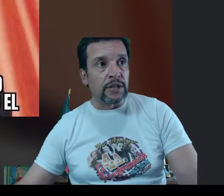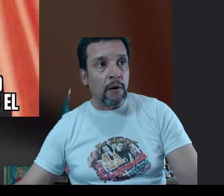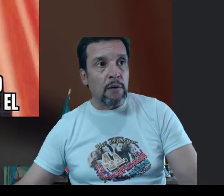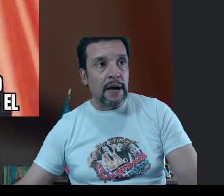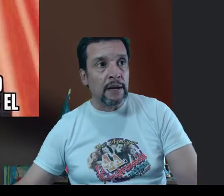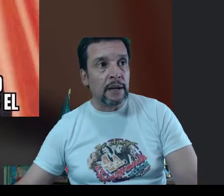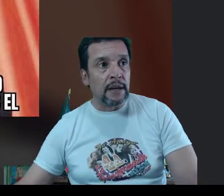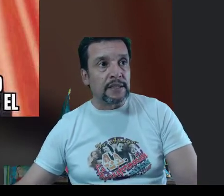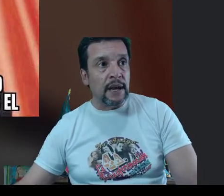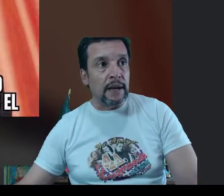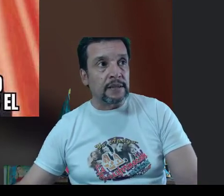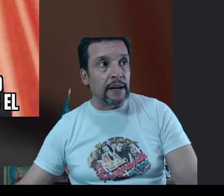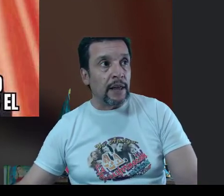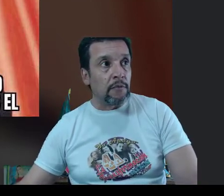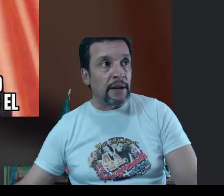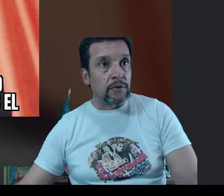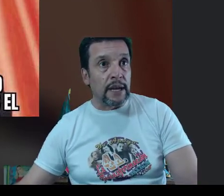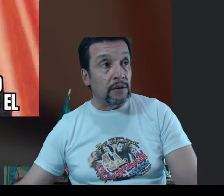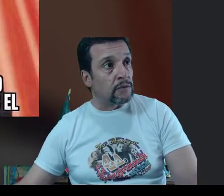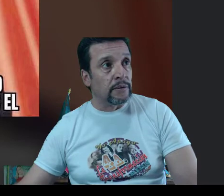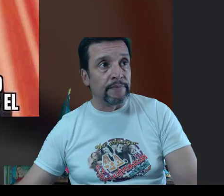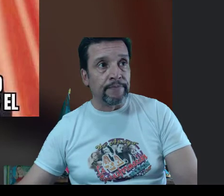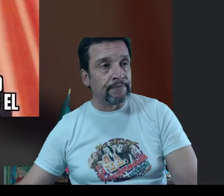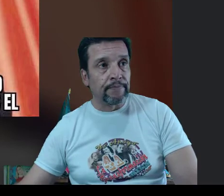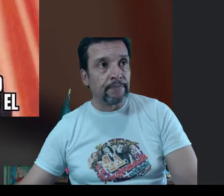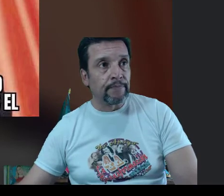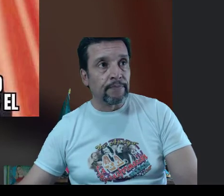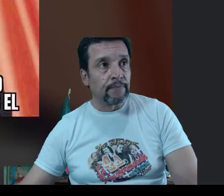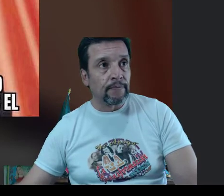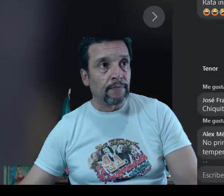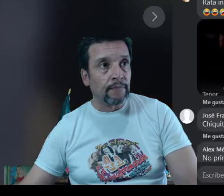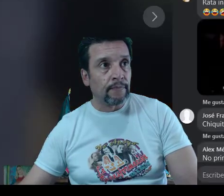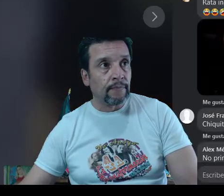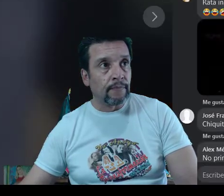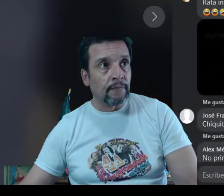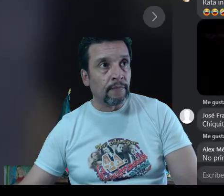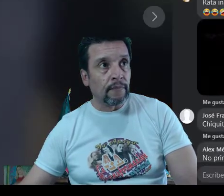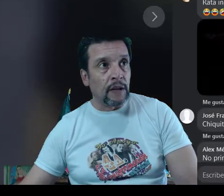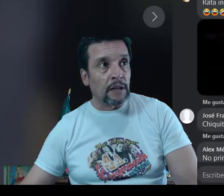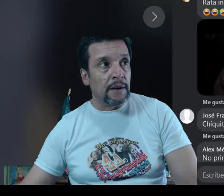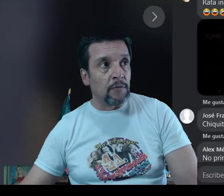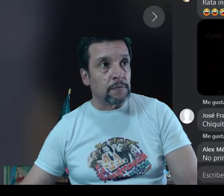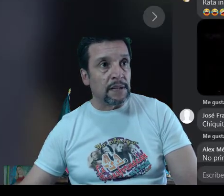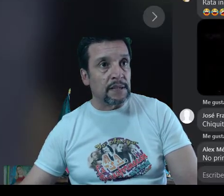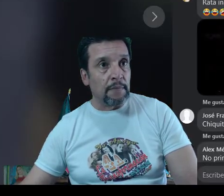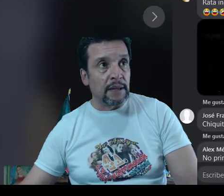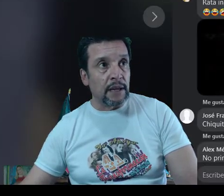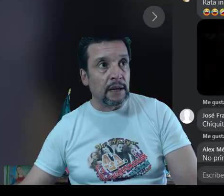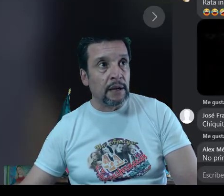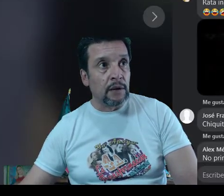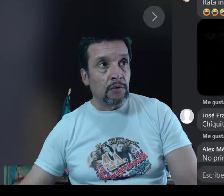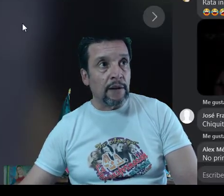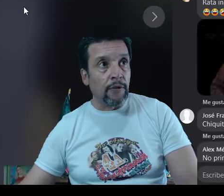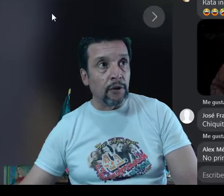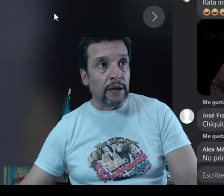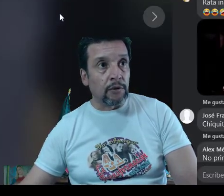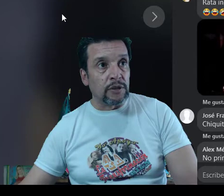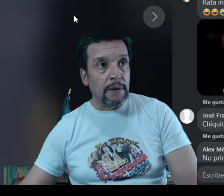no se le va a acumular delitos que no haya hecho. Y esta es una situación que debemos que entender, que el Estado de